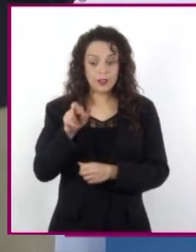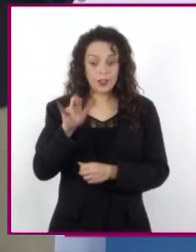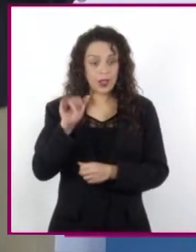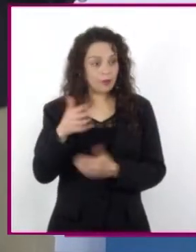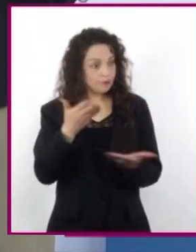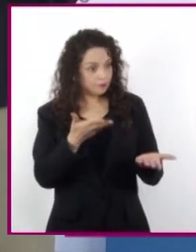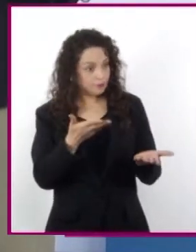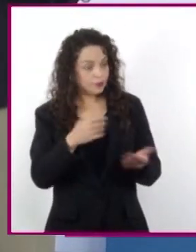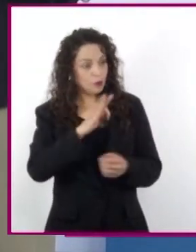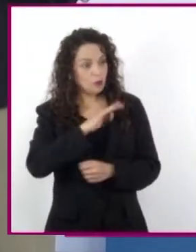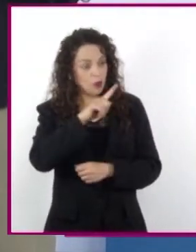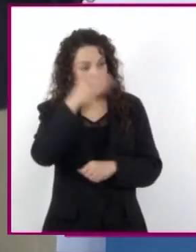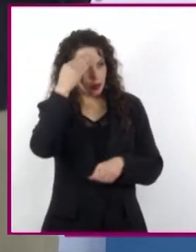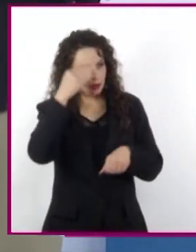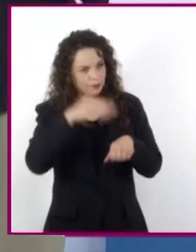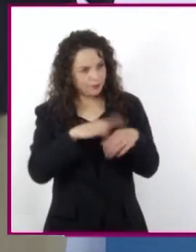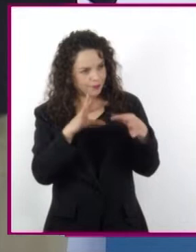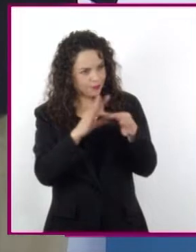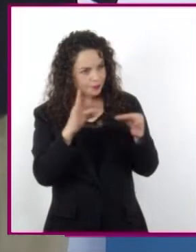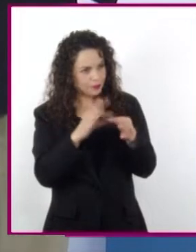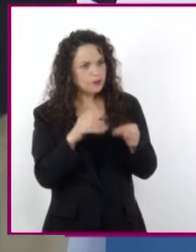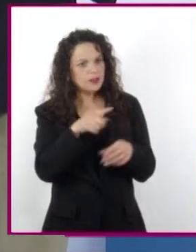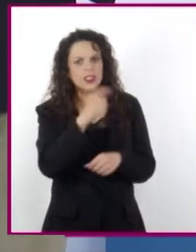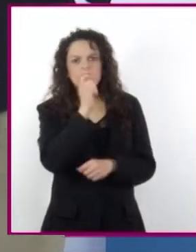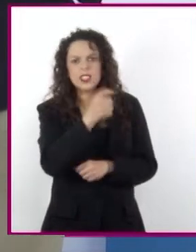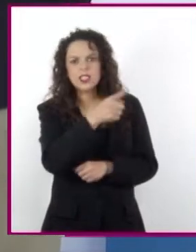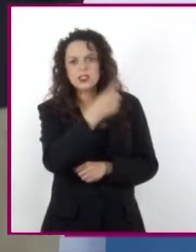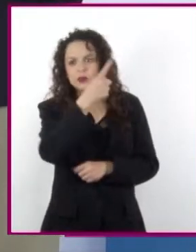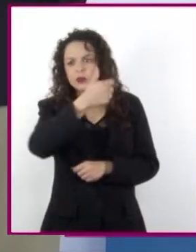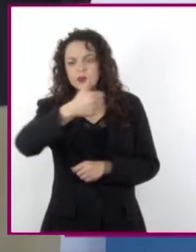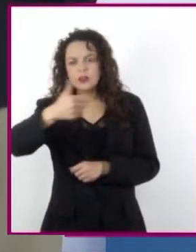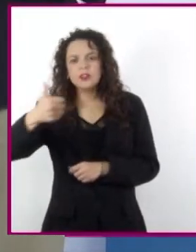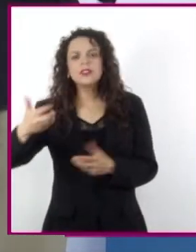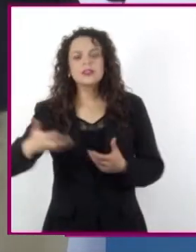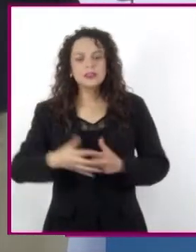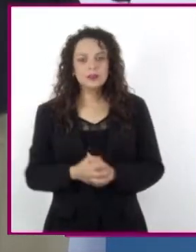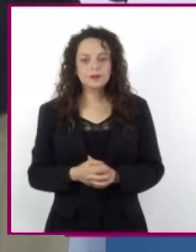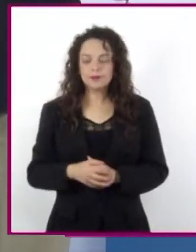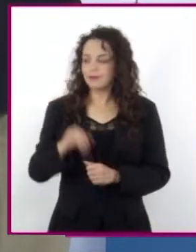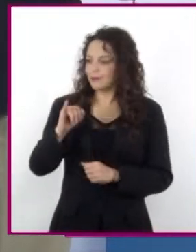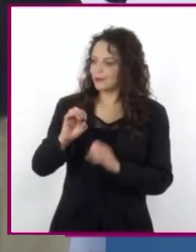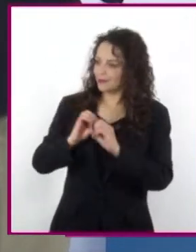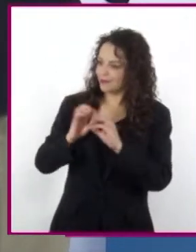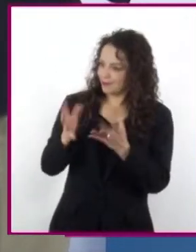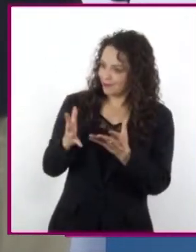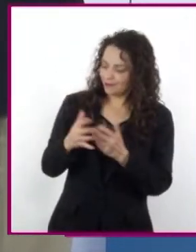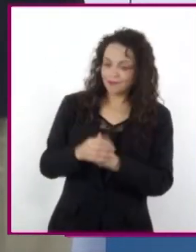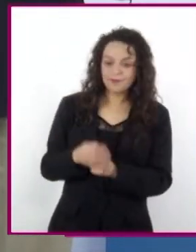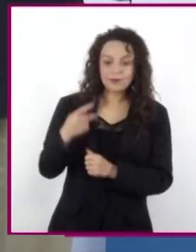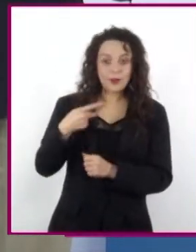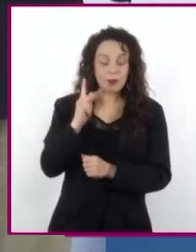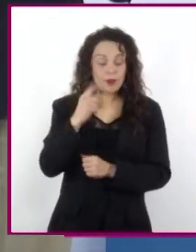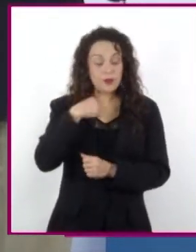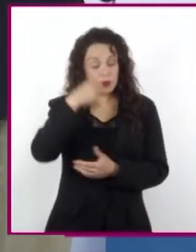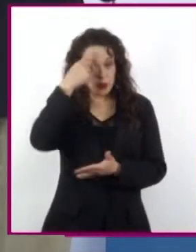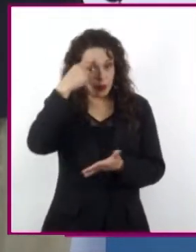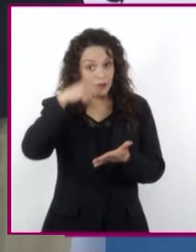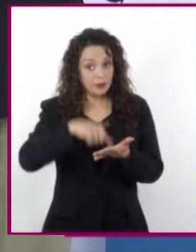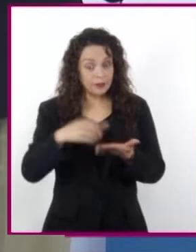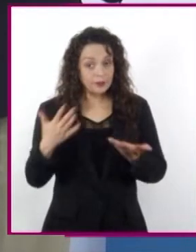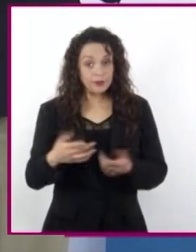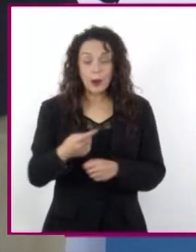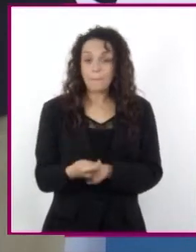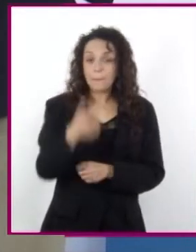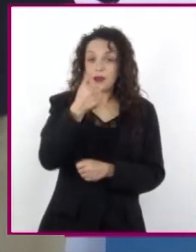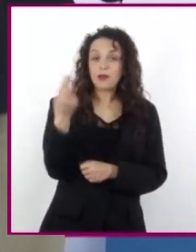¿podría recordarnos en qué consiste cada uno de ellos? Por supuesto, pero creo, maestro Julio, que primero hay